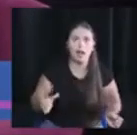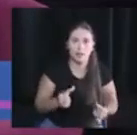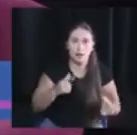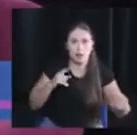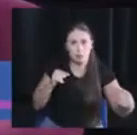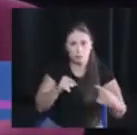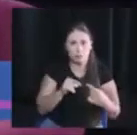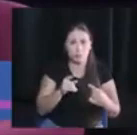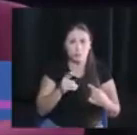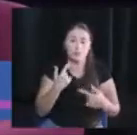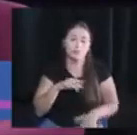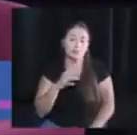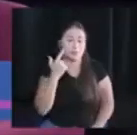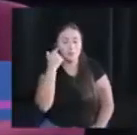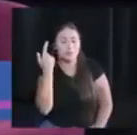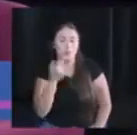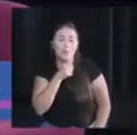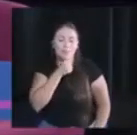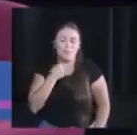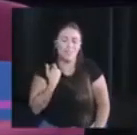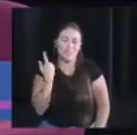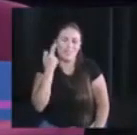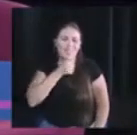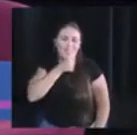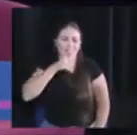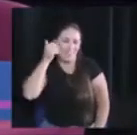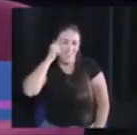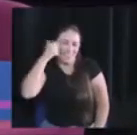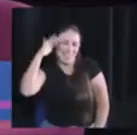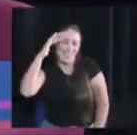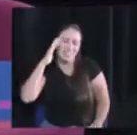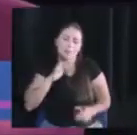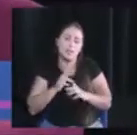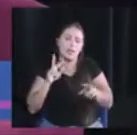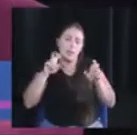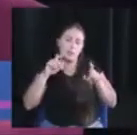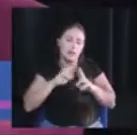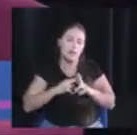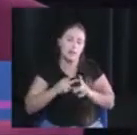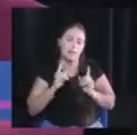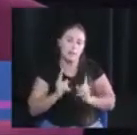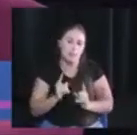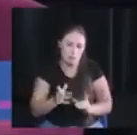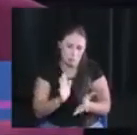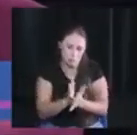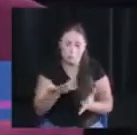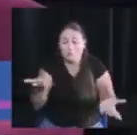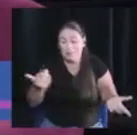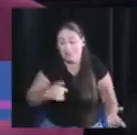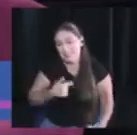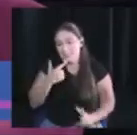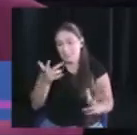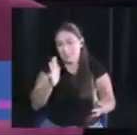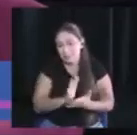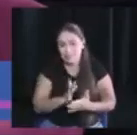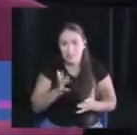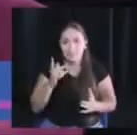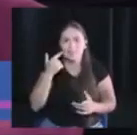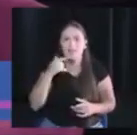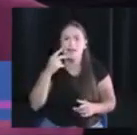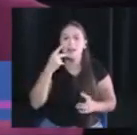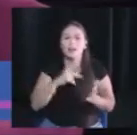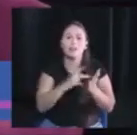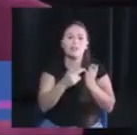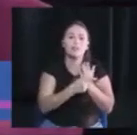monotemático, los viejos somos monotemáticos, pero ¿qué le vamos a hacer? Creo que el Frente no ha asumido que necesita un proyecto